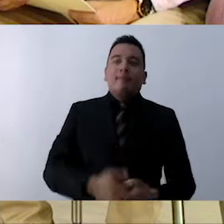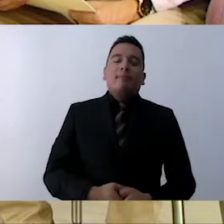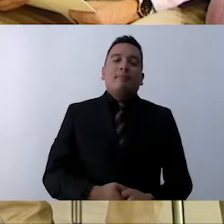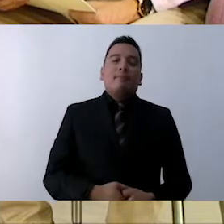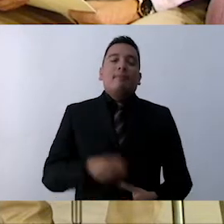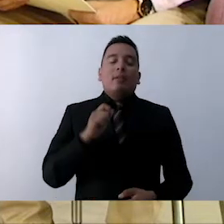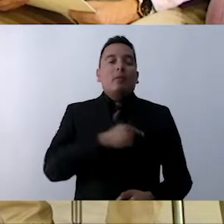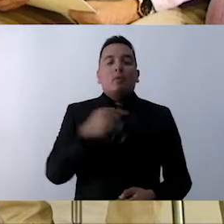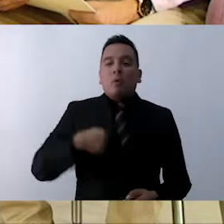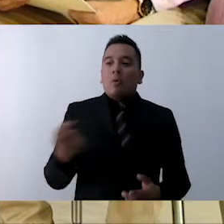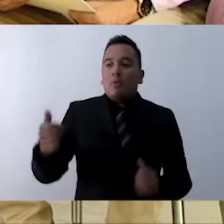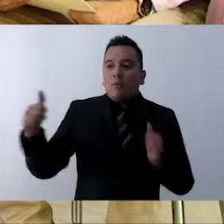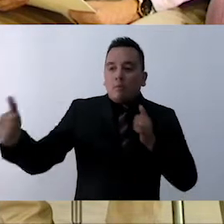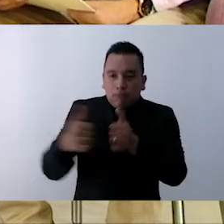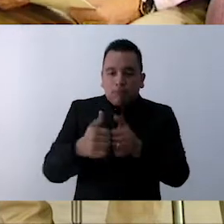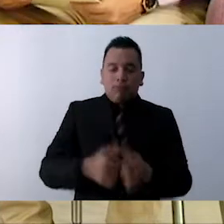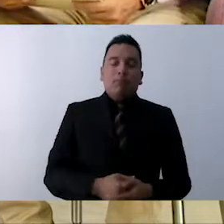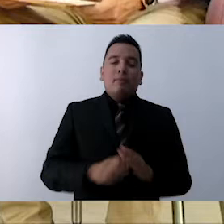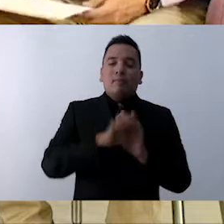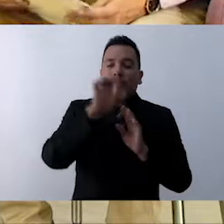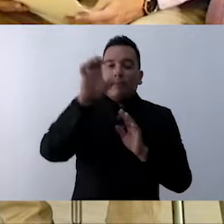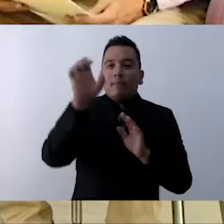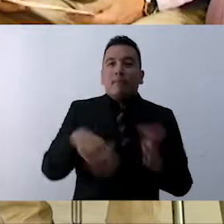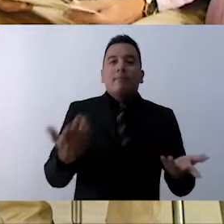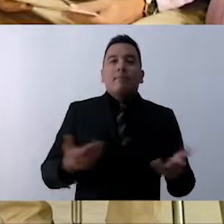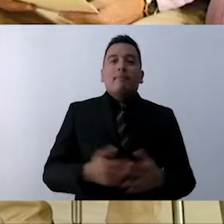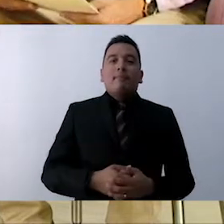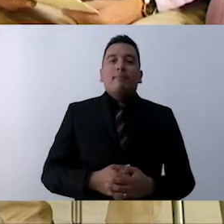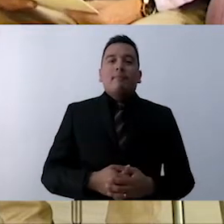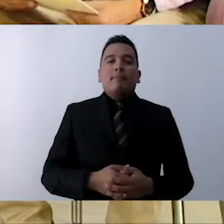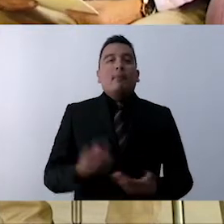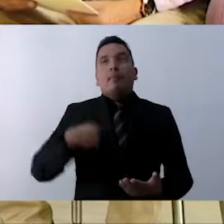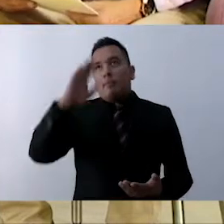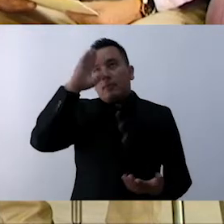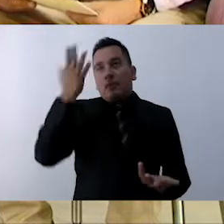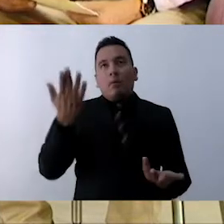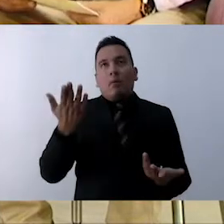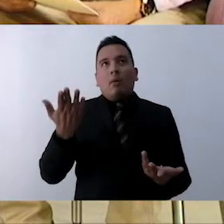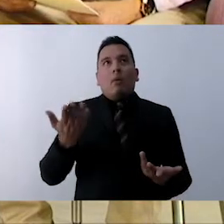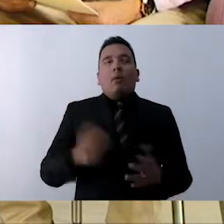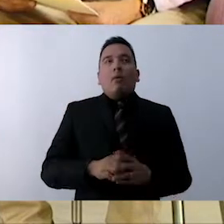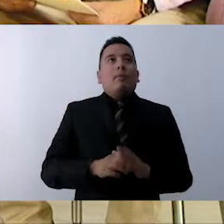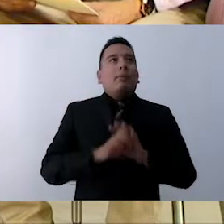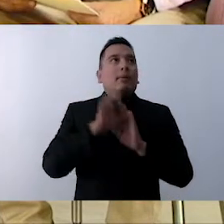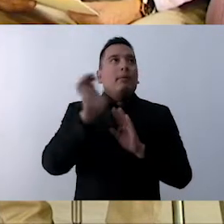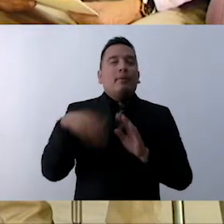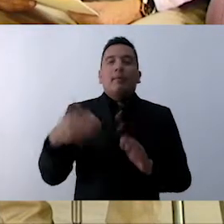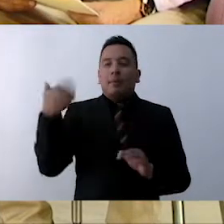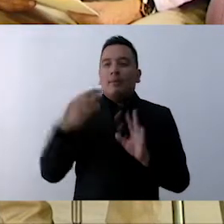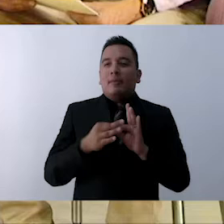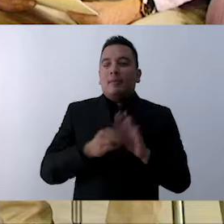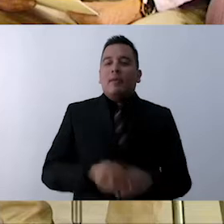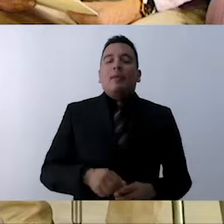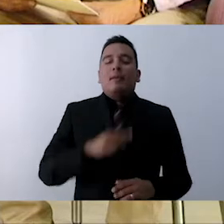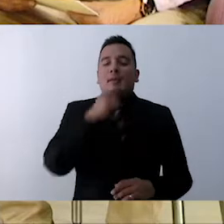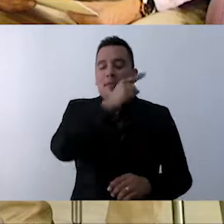de la participación de la ciudadanía, es decir, acercarnos a la ciudadanía, permitir, por ejemplo, estoy pensando en voz alta,